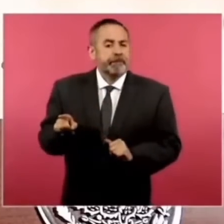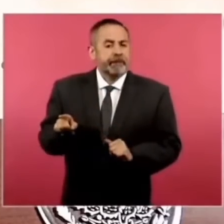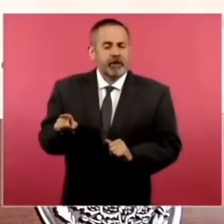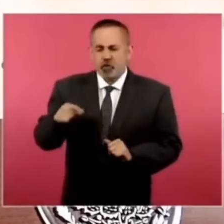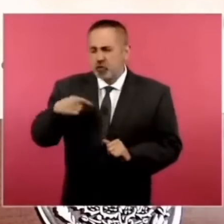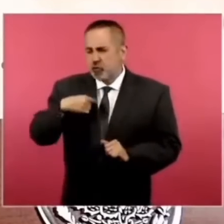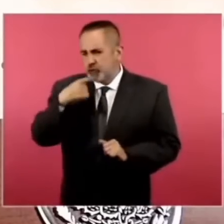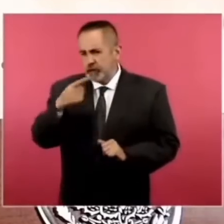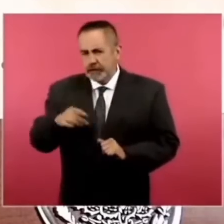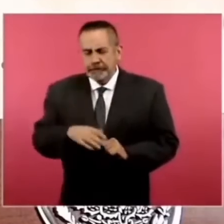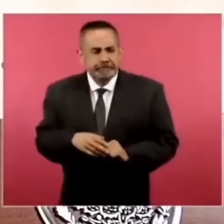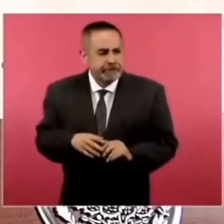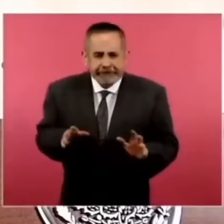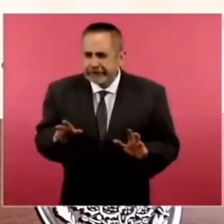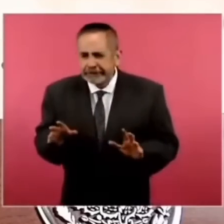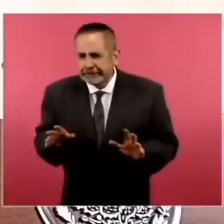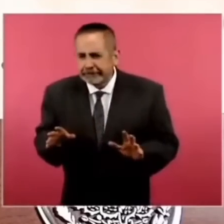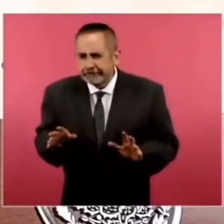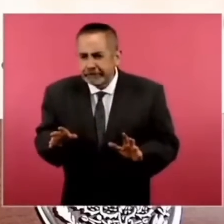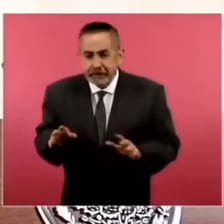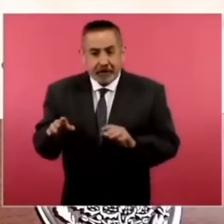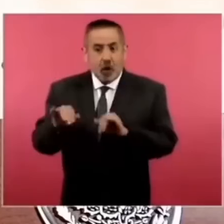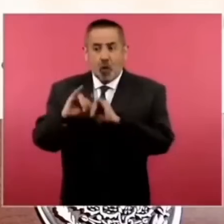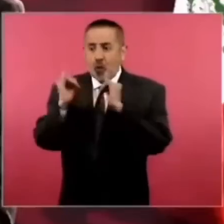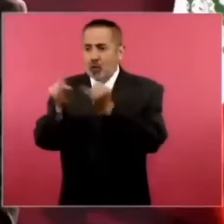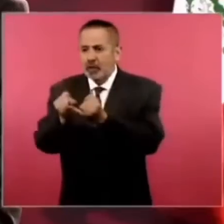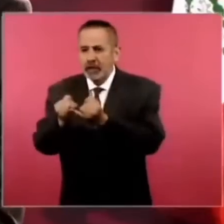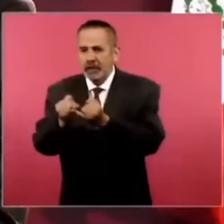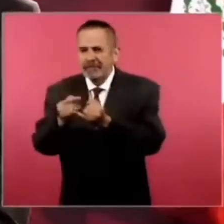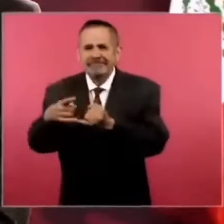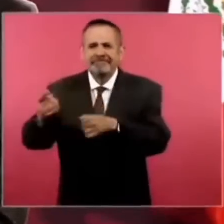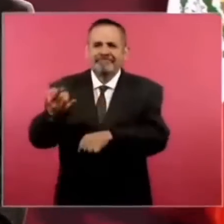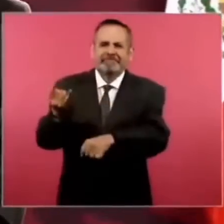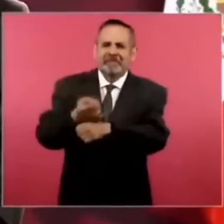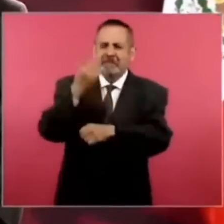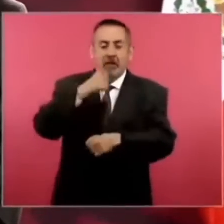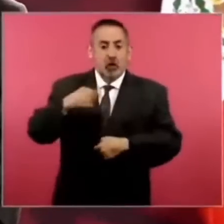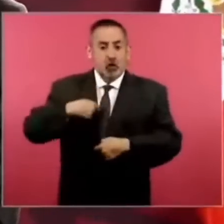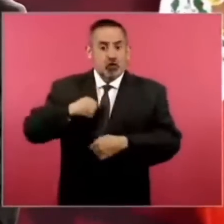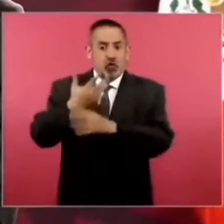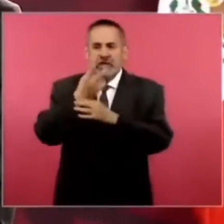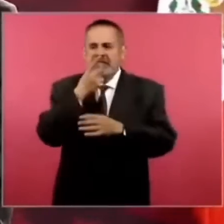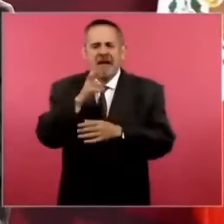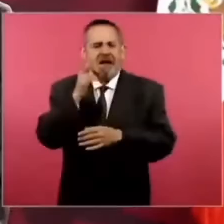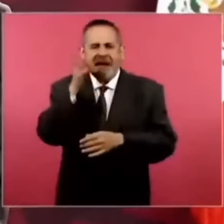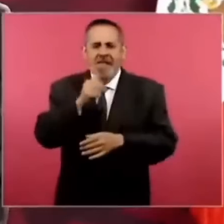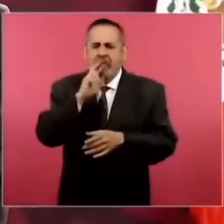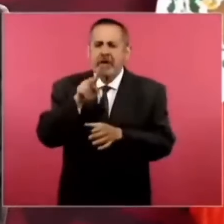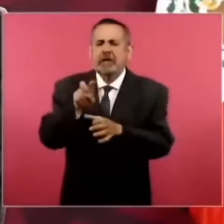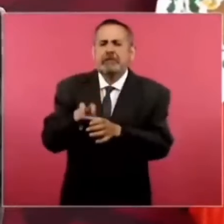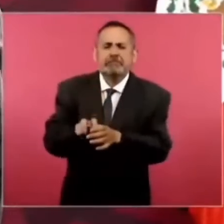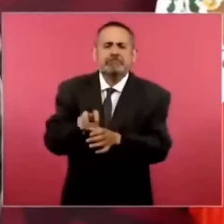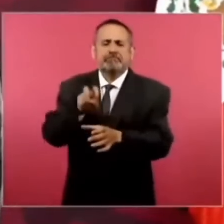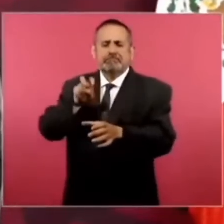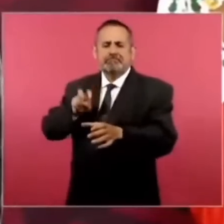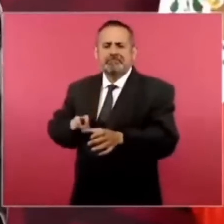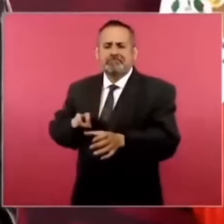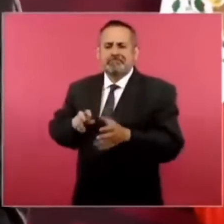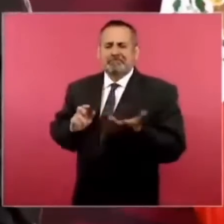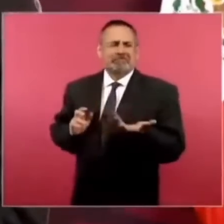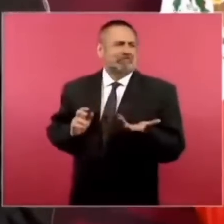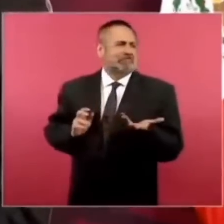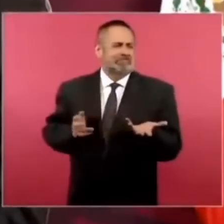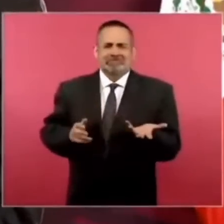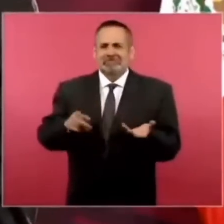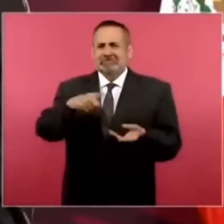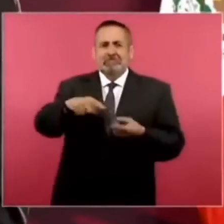Yo dije, me retiro de la mesa, esto es una farsa, ¿cómo vamos a estar hablando de una nueva